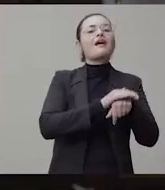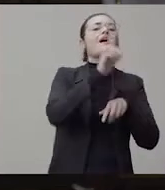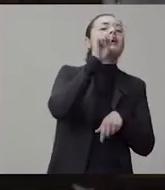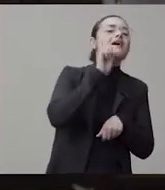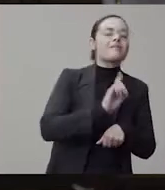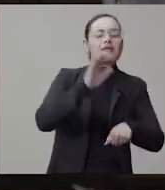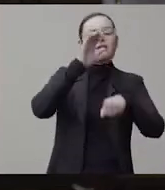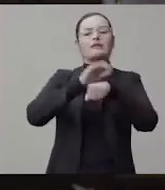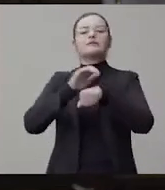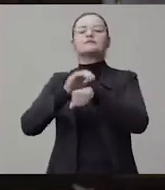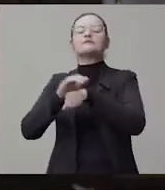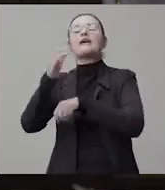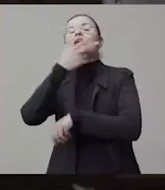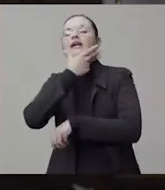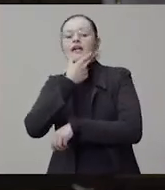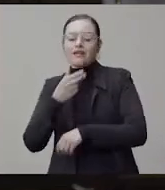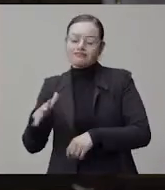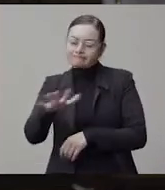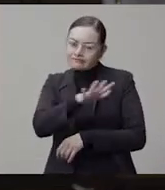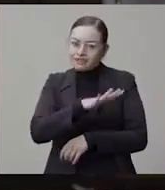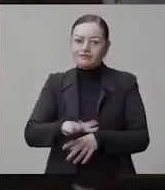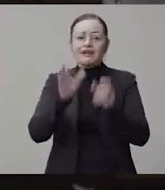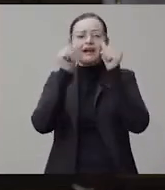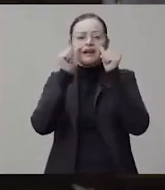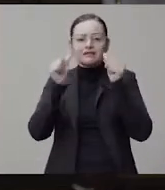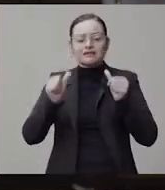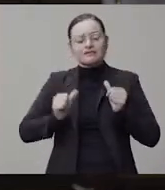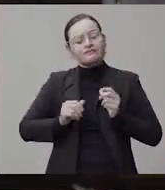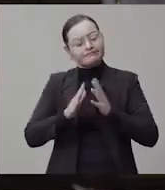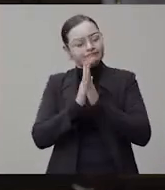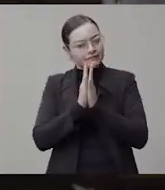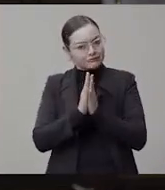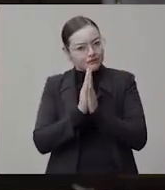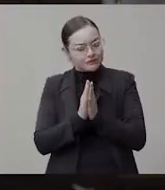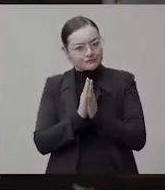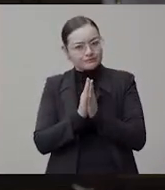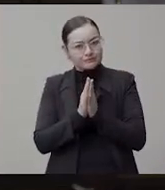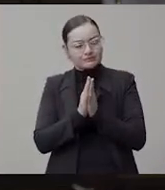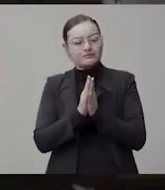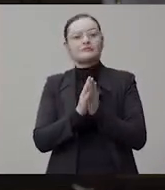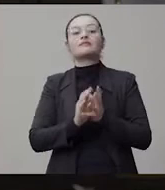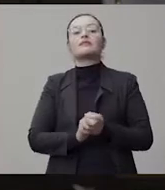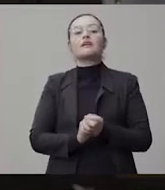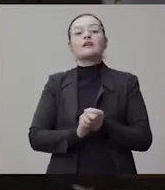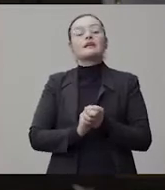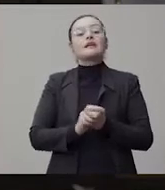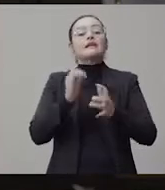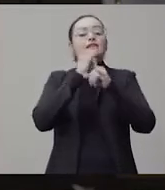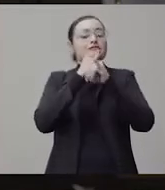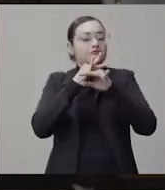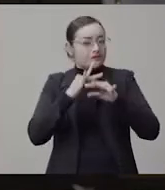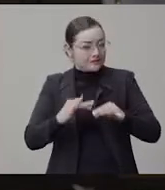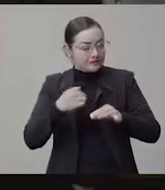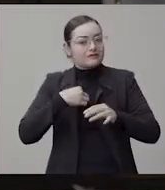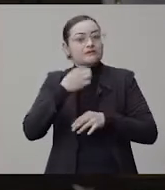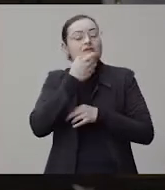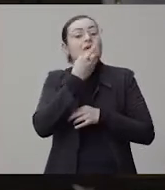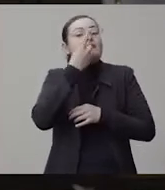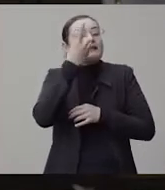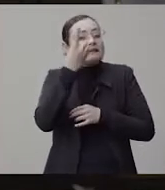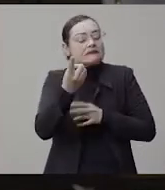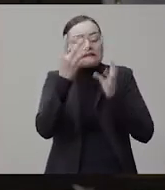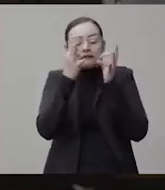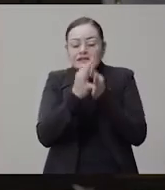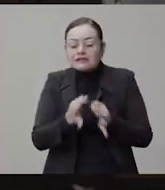sudcalifornianas y sus californianos les pido su atención lo que a continuación les informaré es